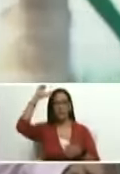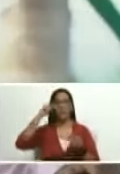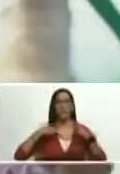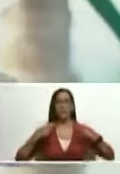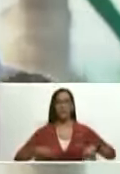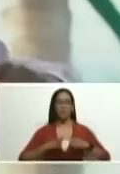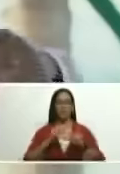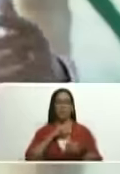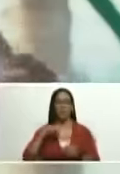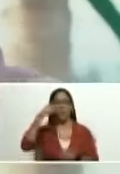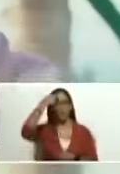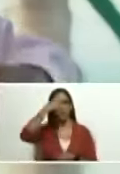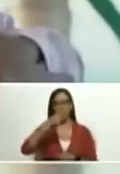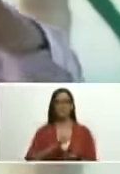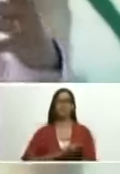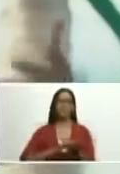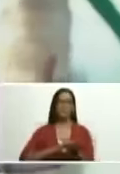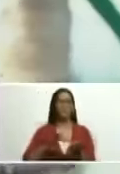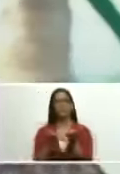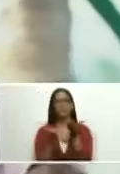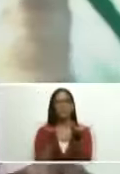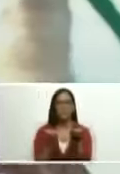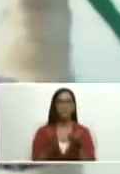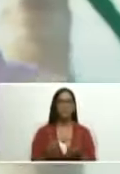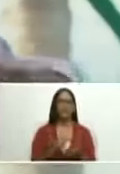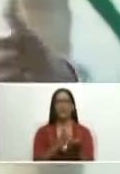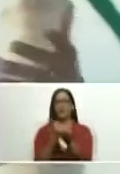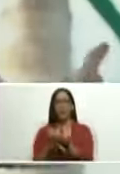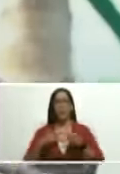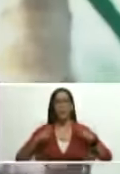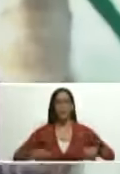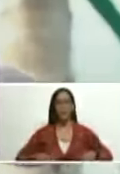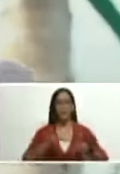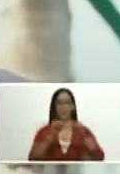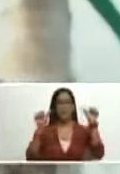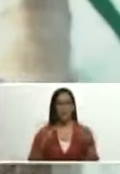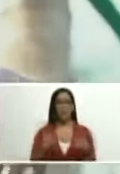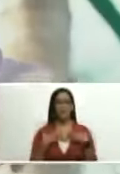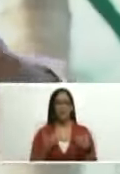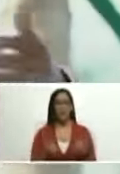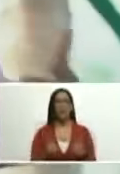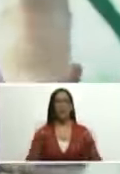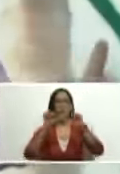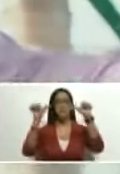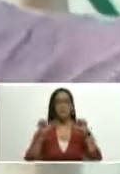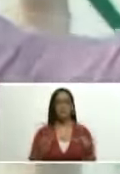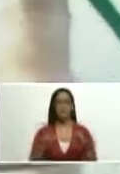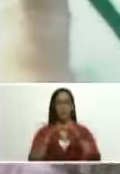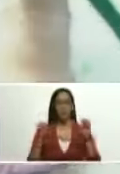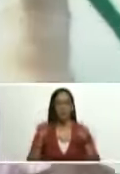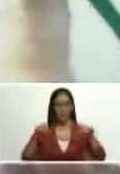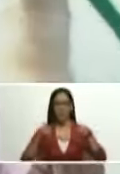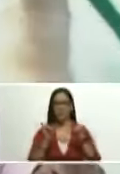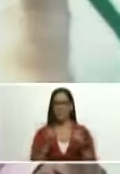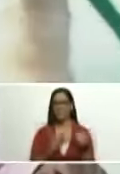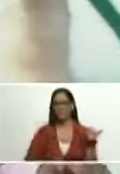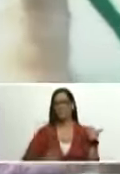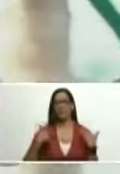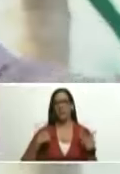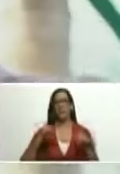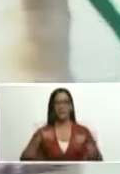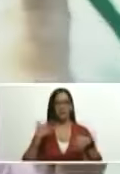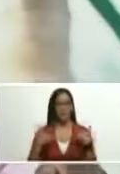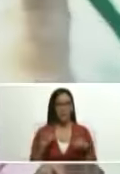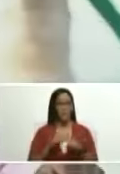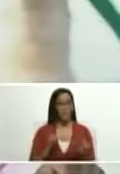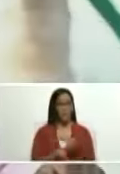población, recuperando los servicios, recuperando el estado de bienestar humano, el sistema de salud, el sistema educativo. Hoy mismo, presidente, tenemos este acto, pero